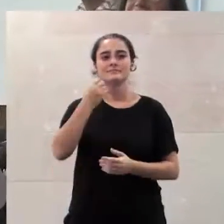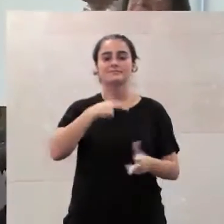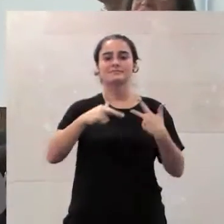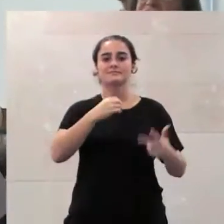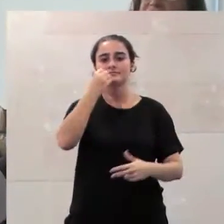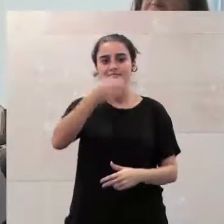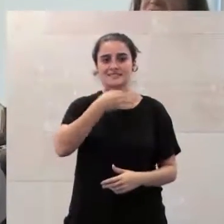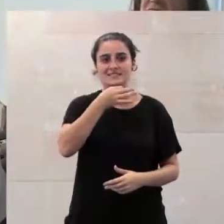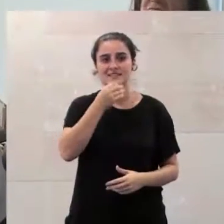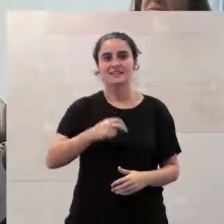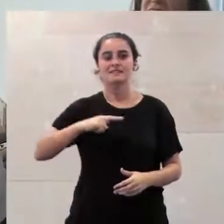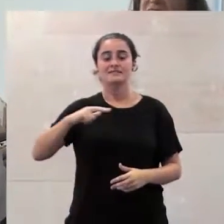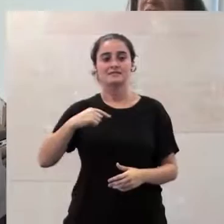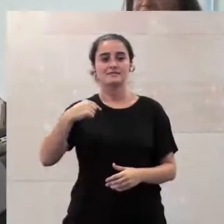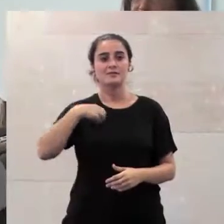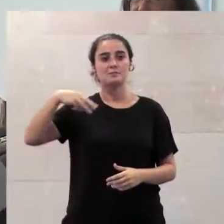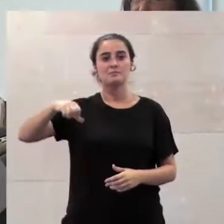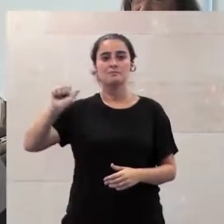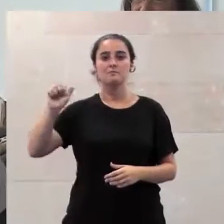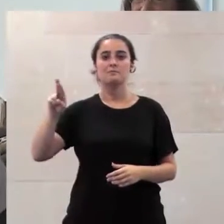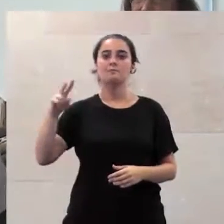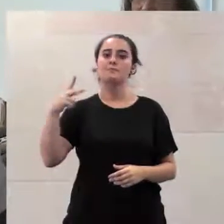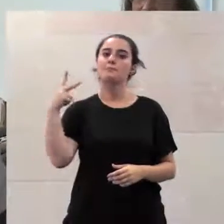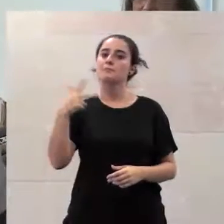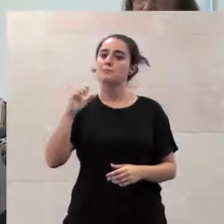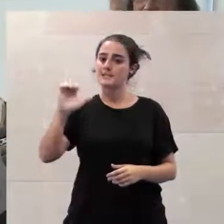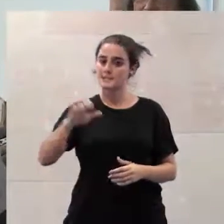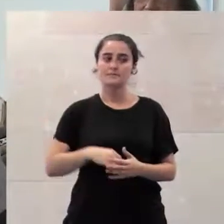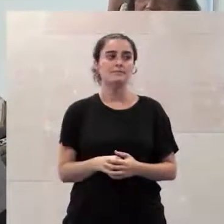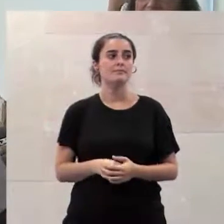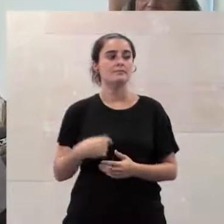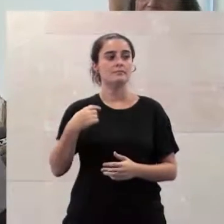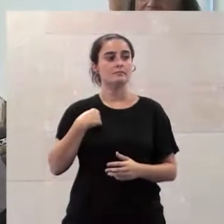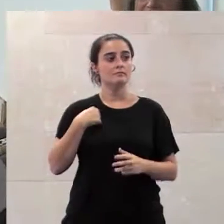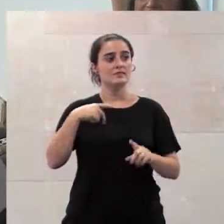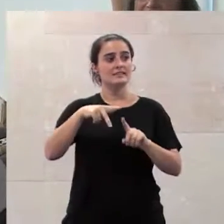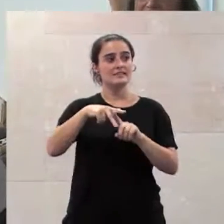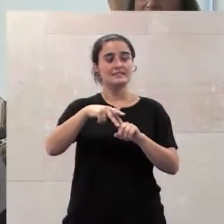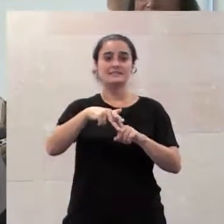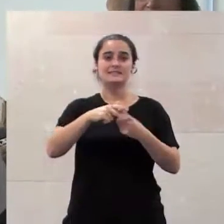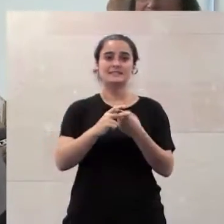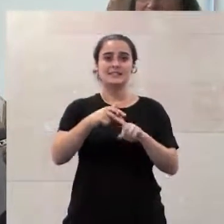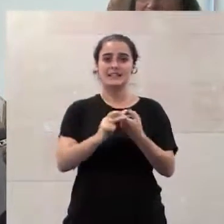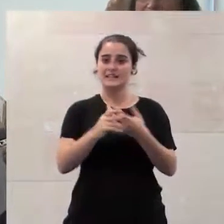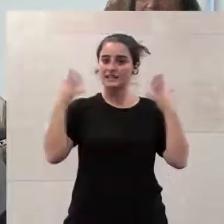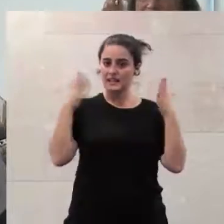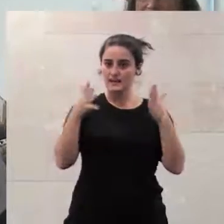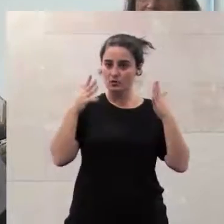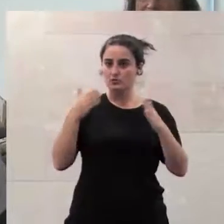Arratsaldeon, yo me llamo Merche Arratibel y me dedico a dar talleres de coaching en las escuelas de